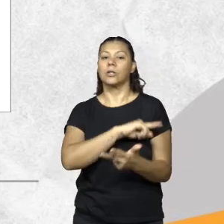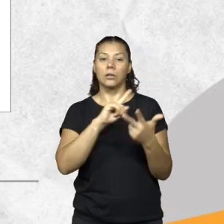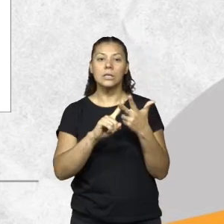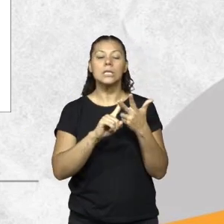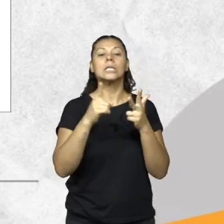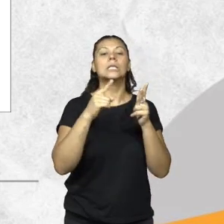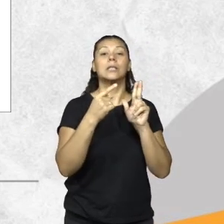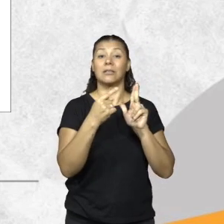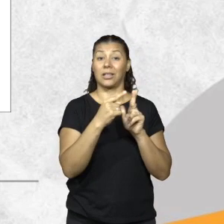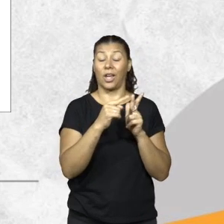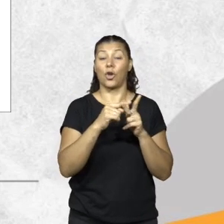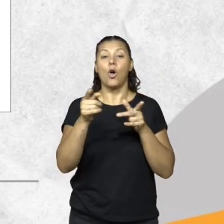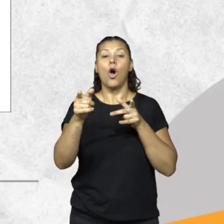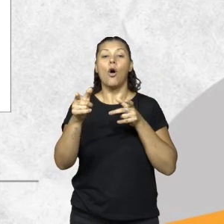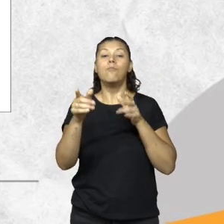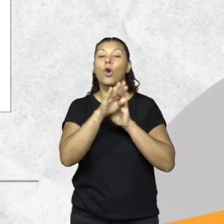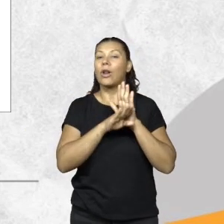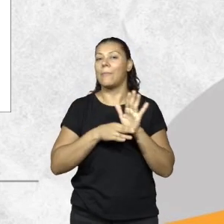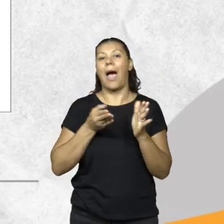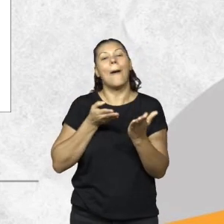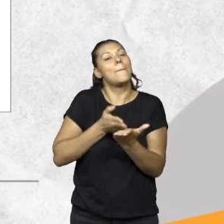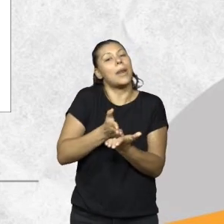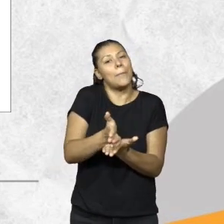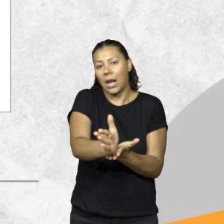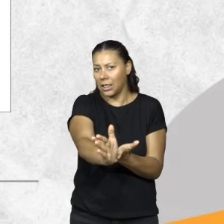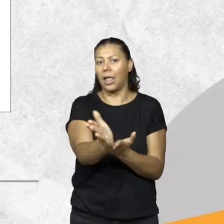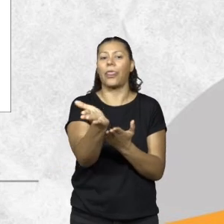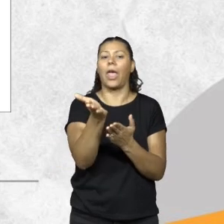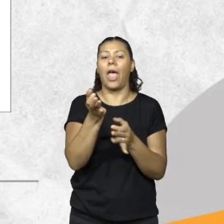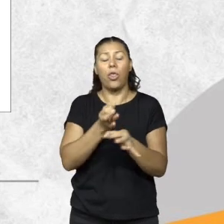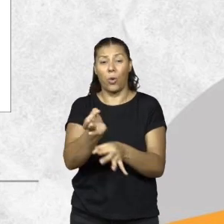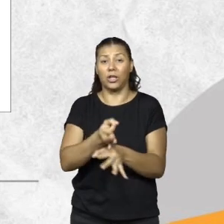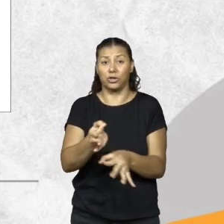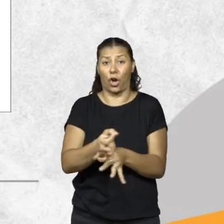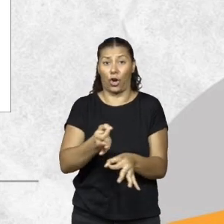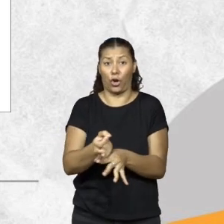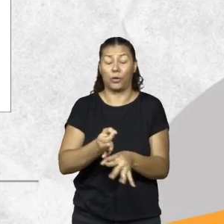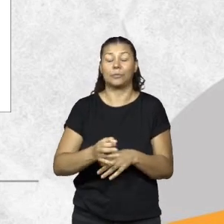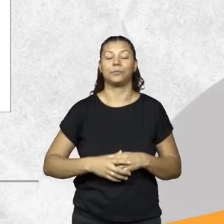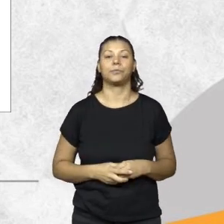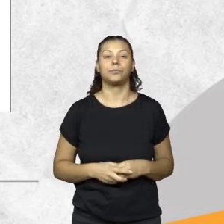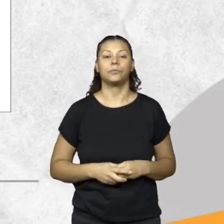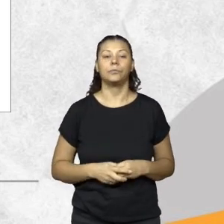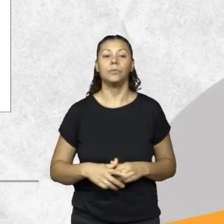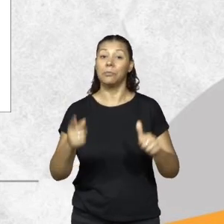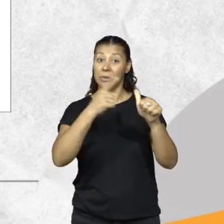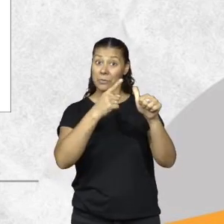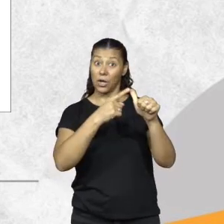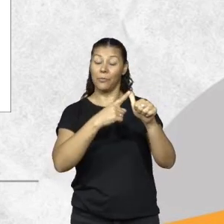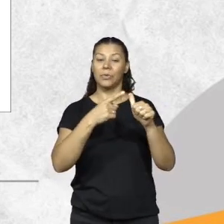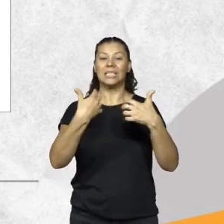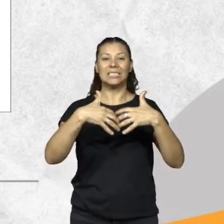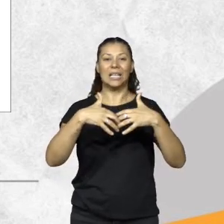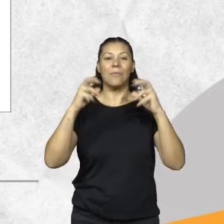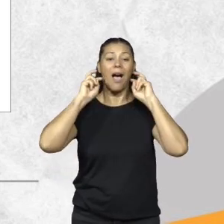y comunicación. Bueno, el primero, que es el sistema de alerta temprana,